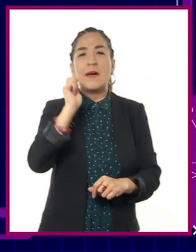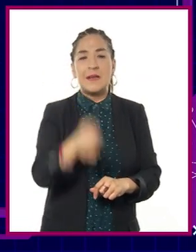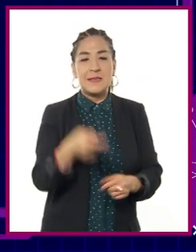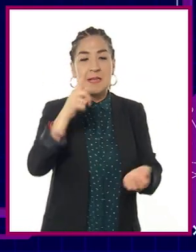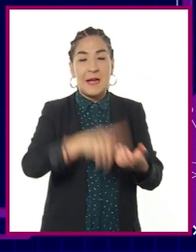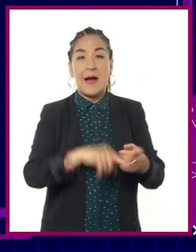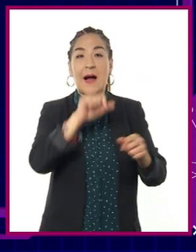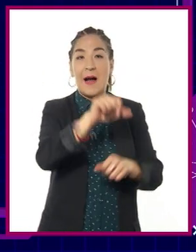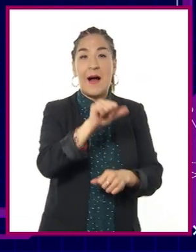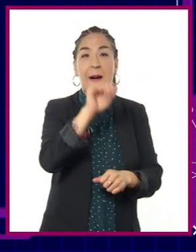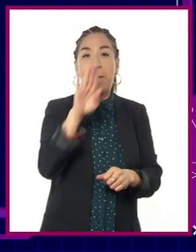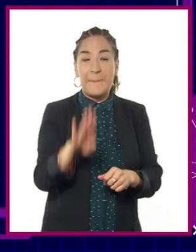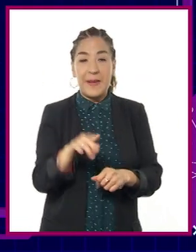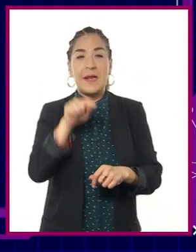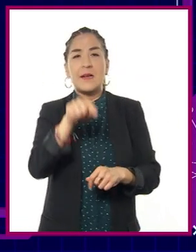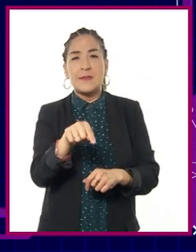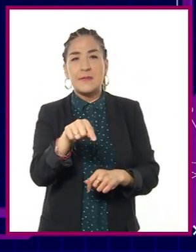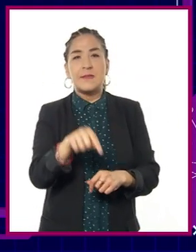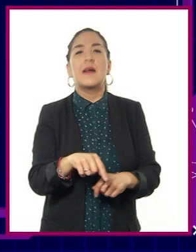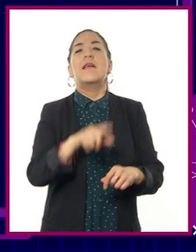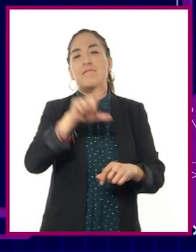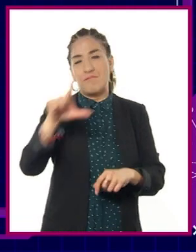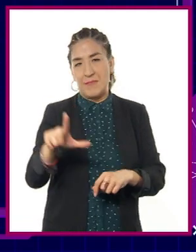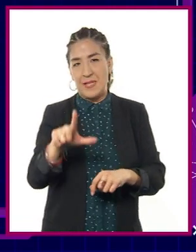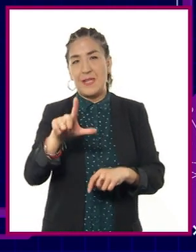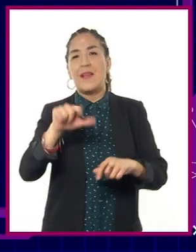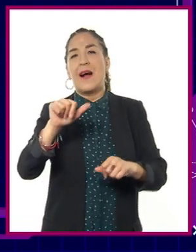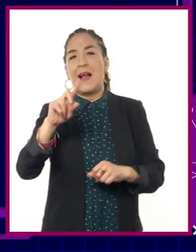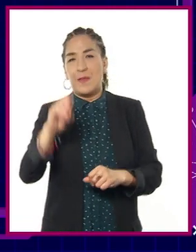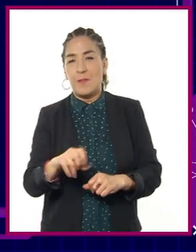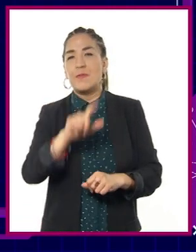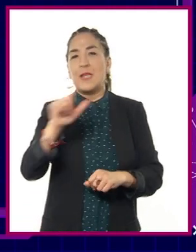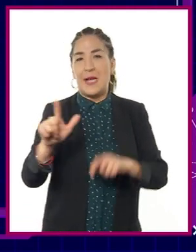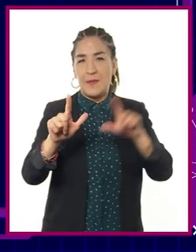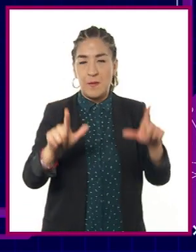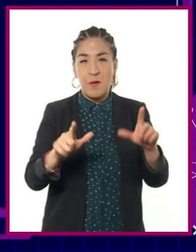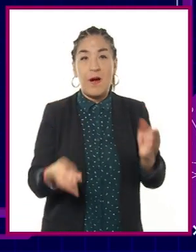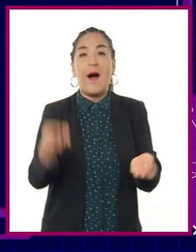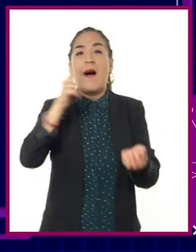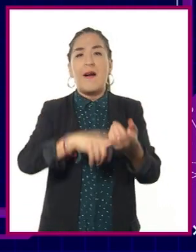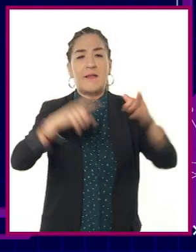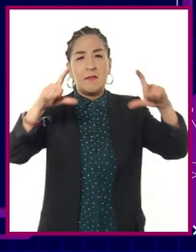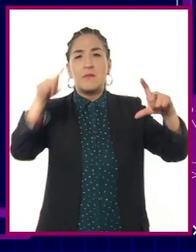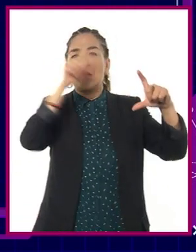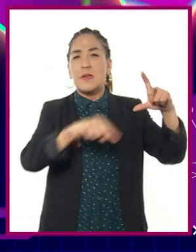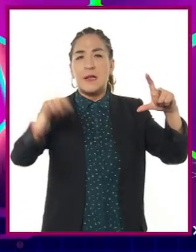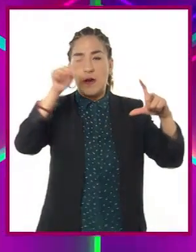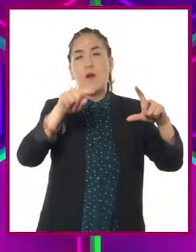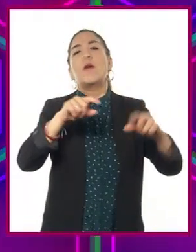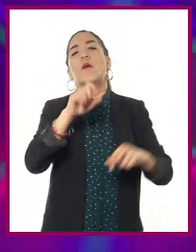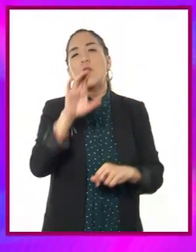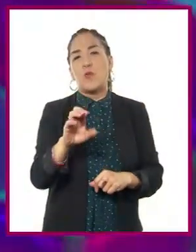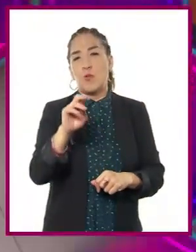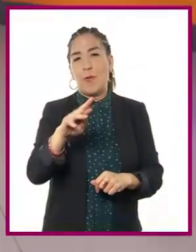el hexágono es un lado y en la circunferencia una cuerda.